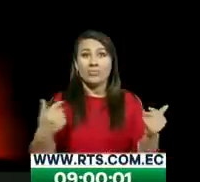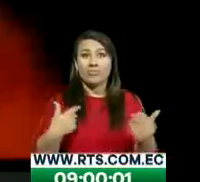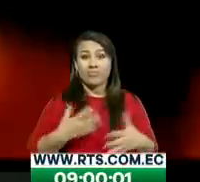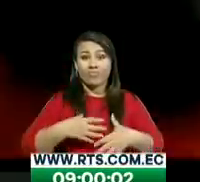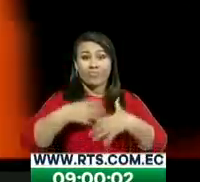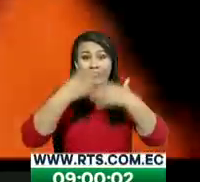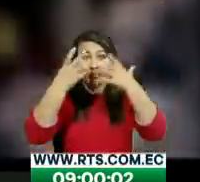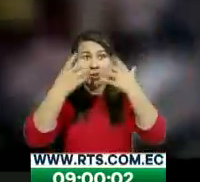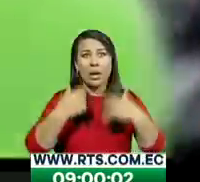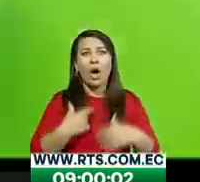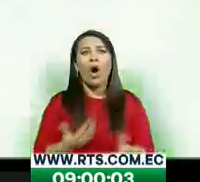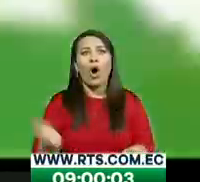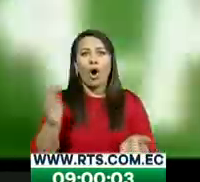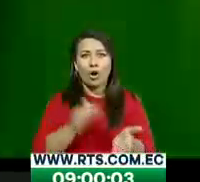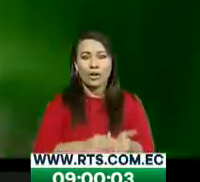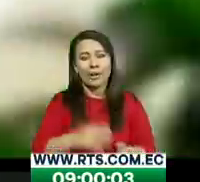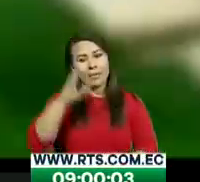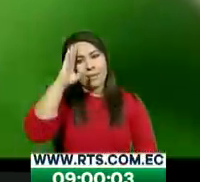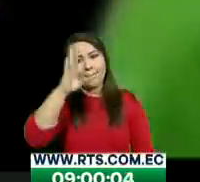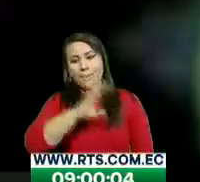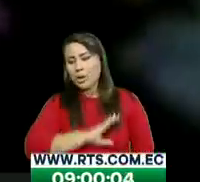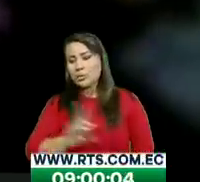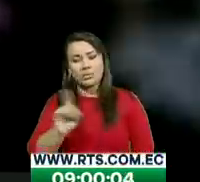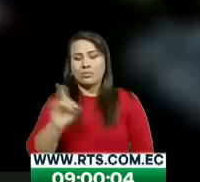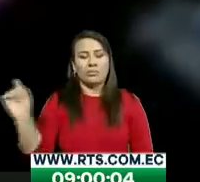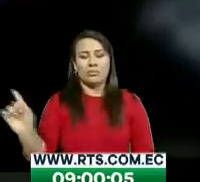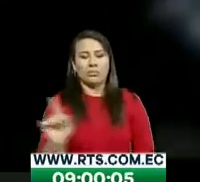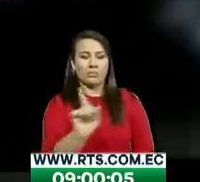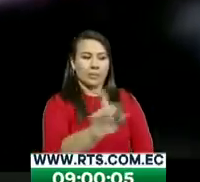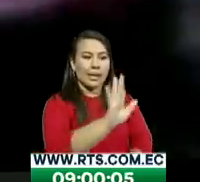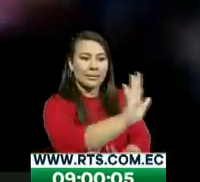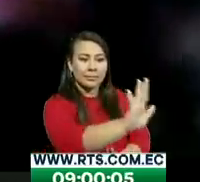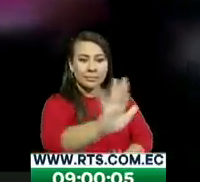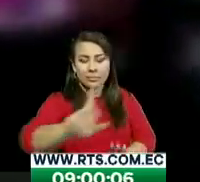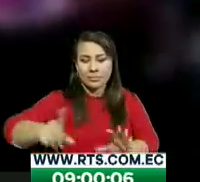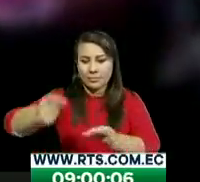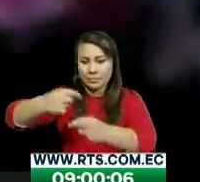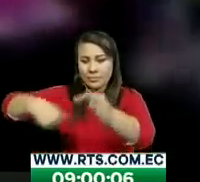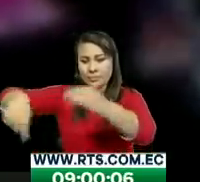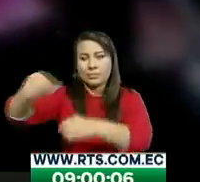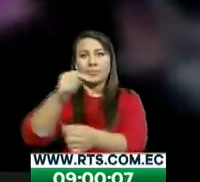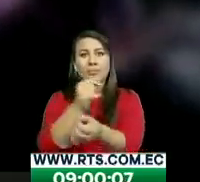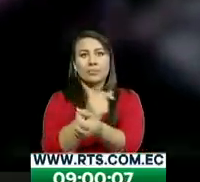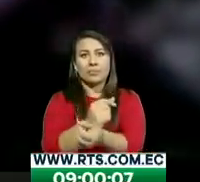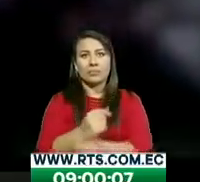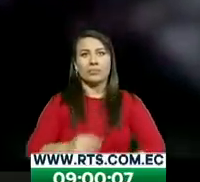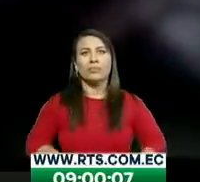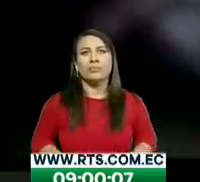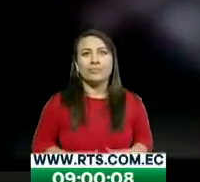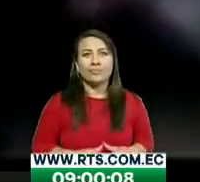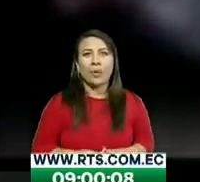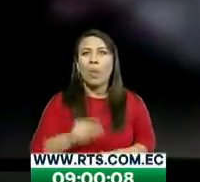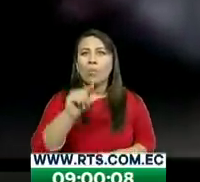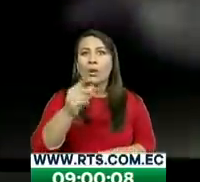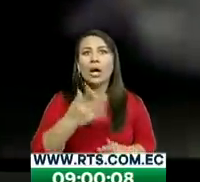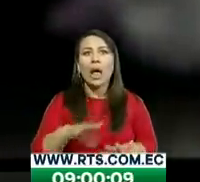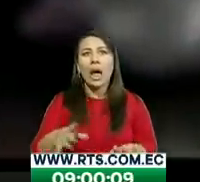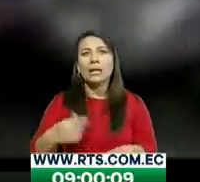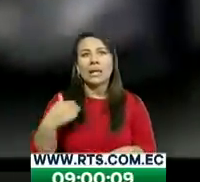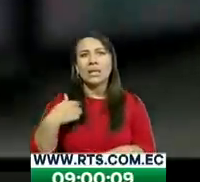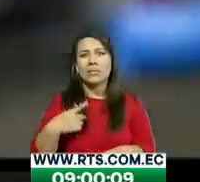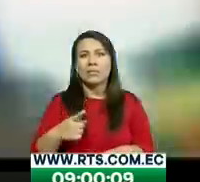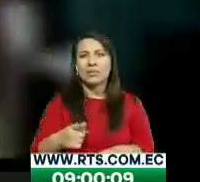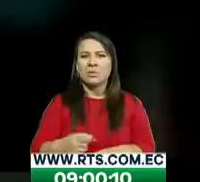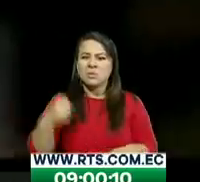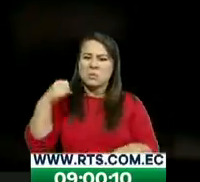los estudios de tránsito pertinentes para implementar un plan integral de tránsito que consiste en implementar un anillo vial, que es el